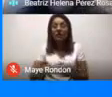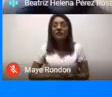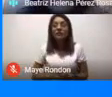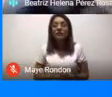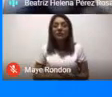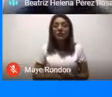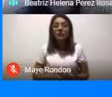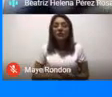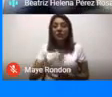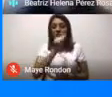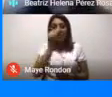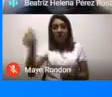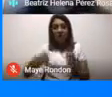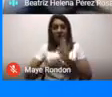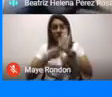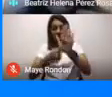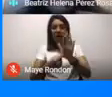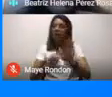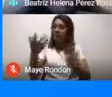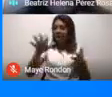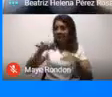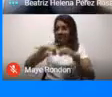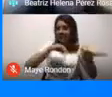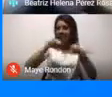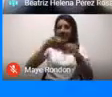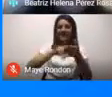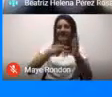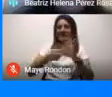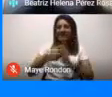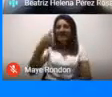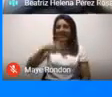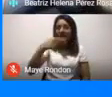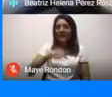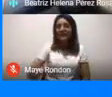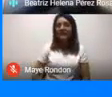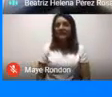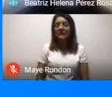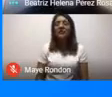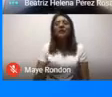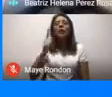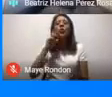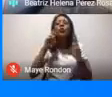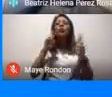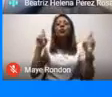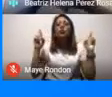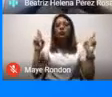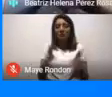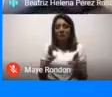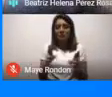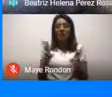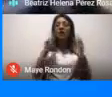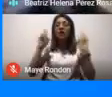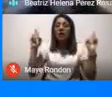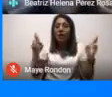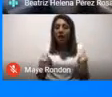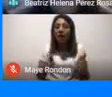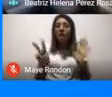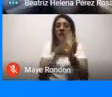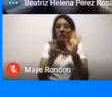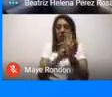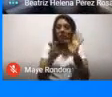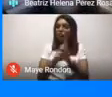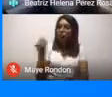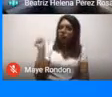que ustedes van a ver, pues un poco ya les voy a explicar de qué se trata, es básicamente un resumen de lo que los teóricos por mucho